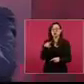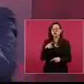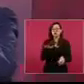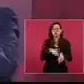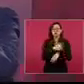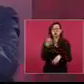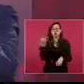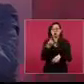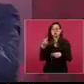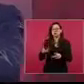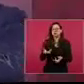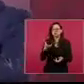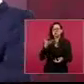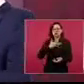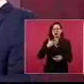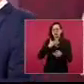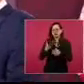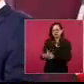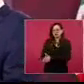eso